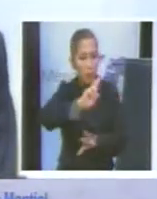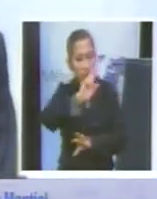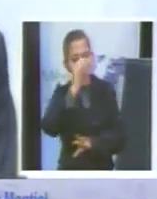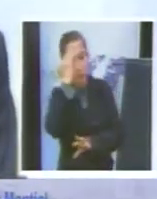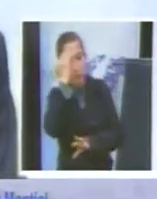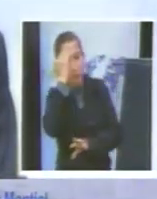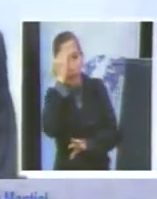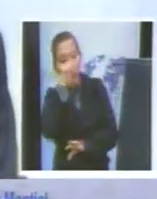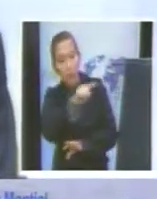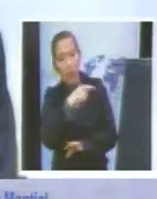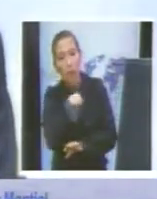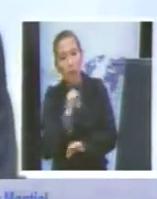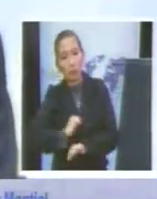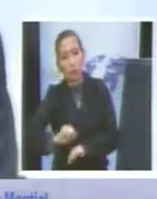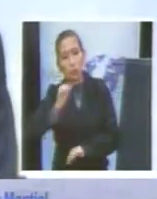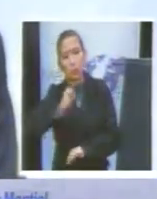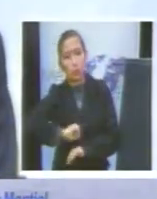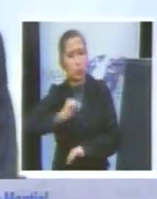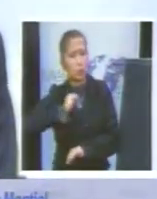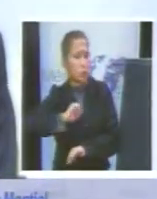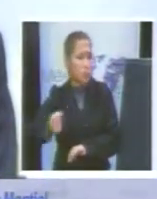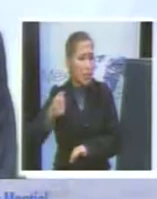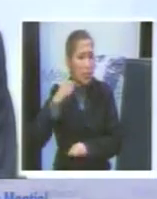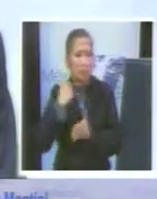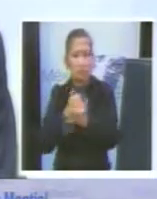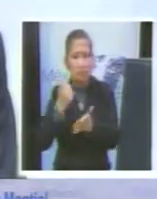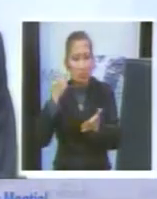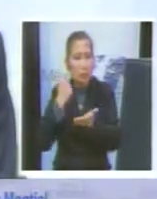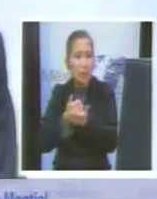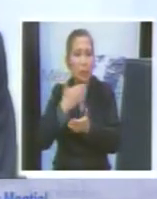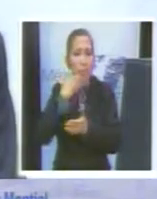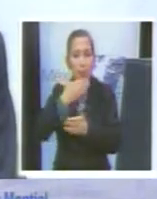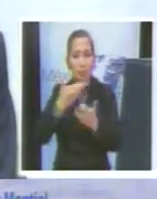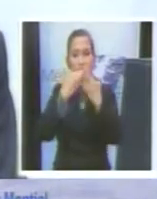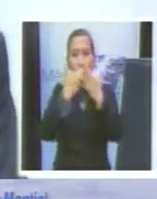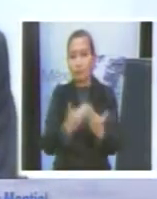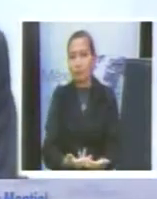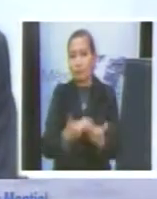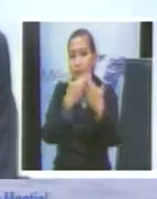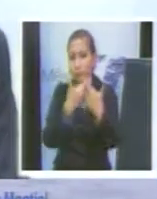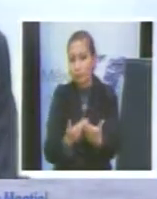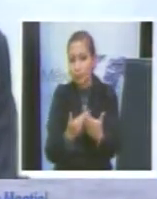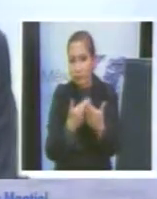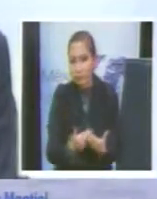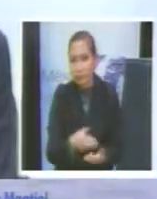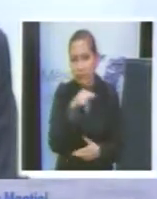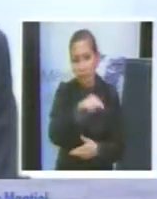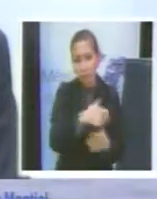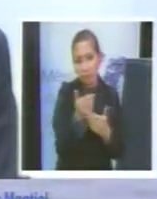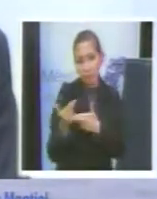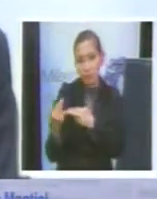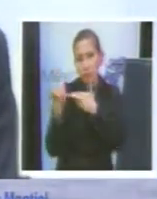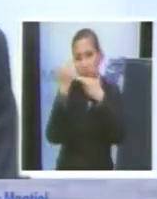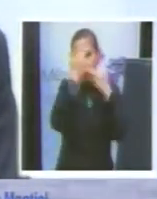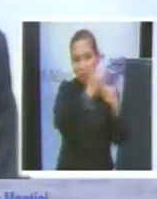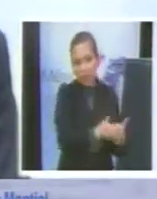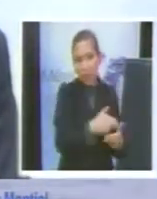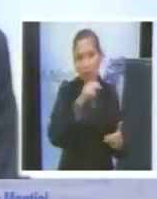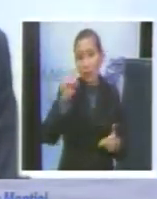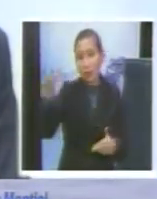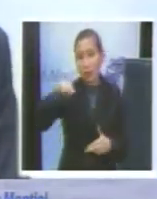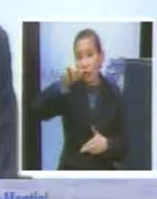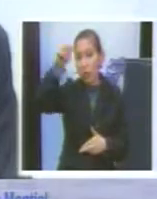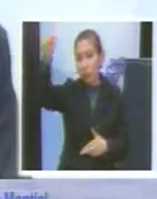reconocer los siglos de inversión que han contribuido a la vastísima riqueza de nuestra herencia